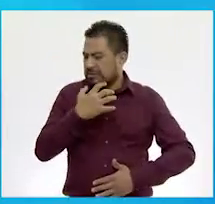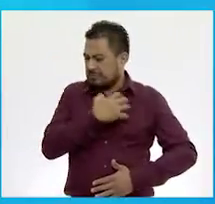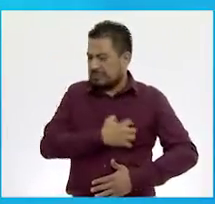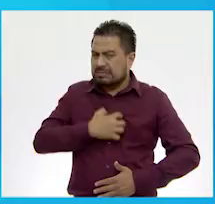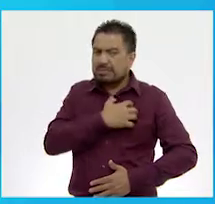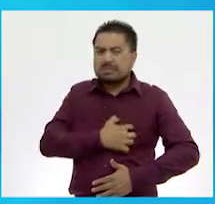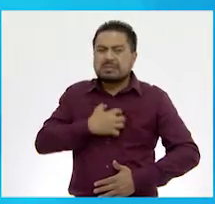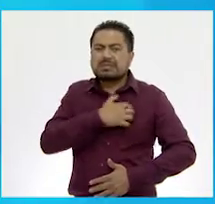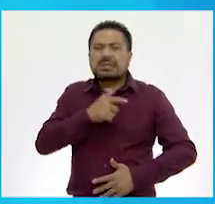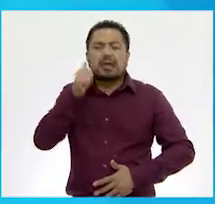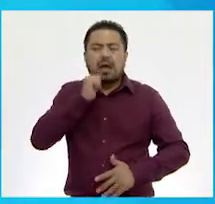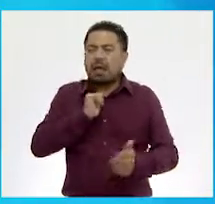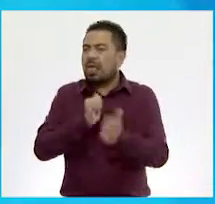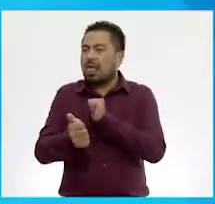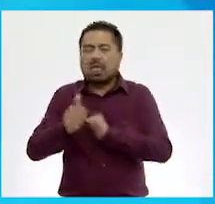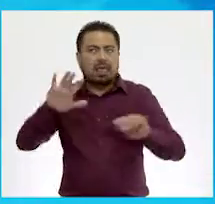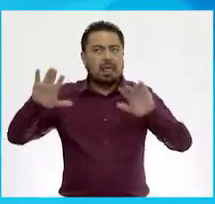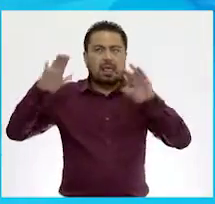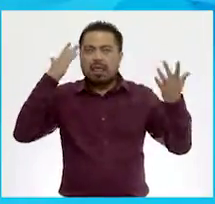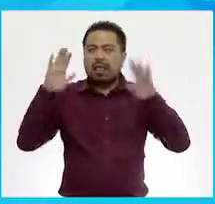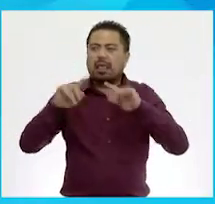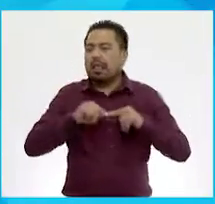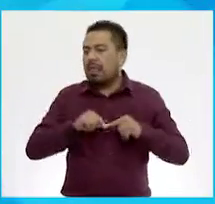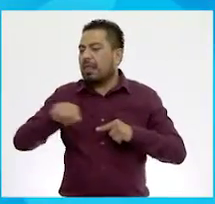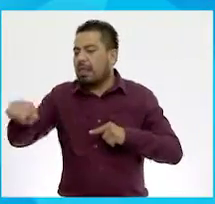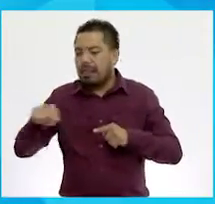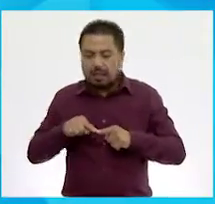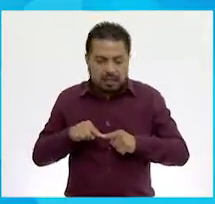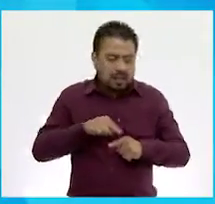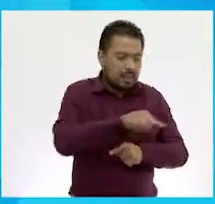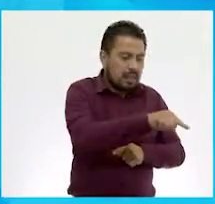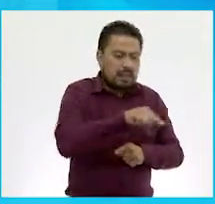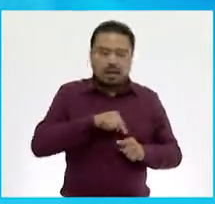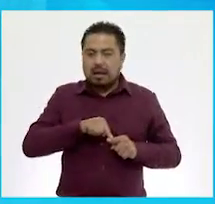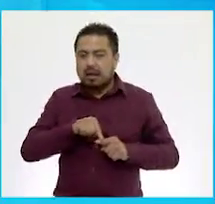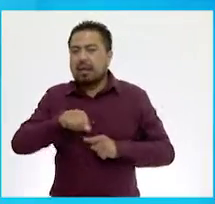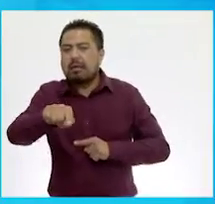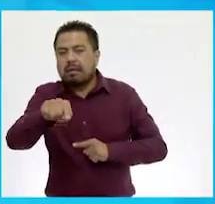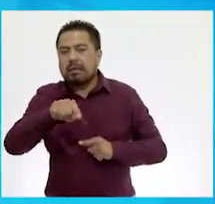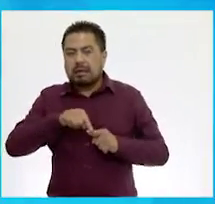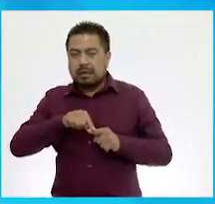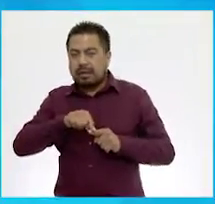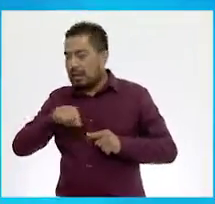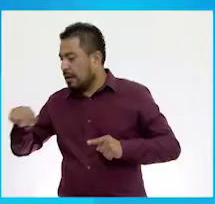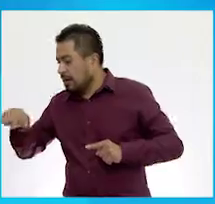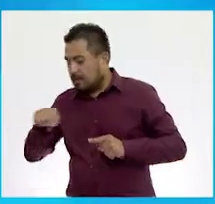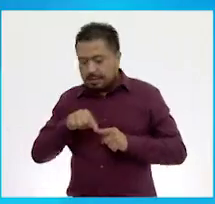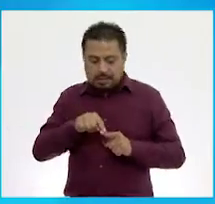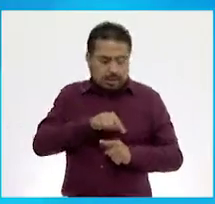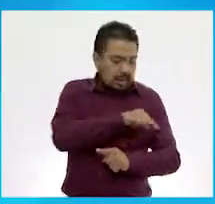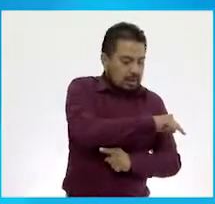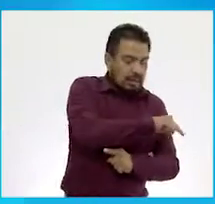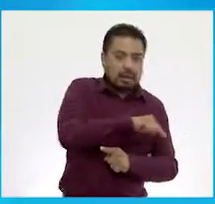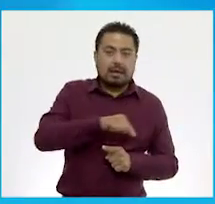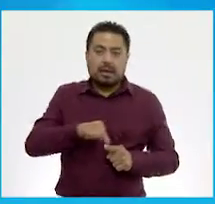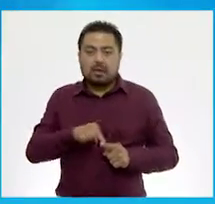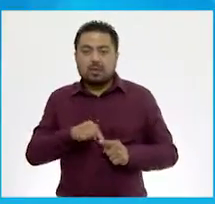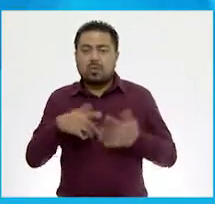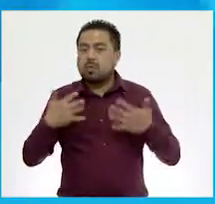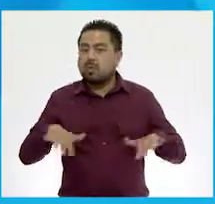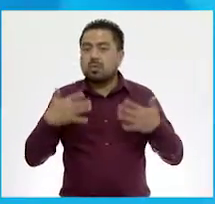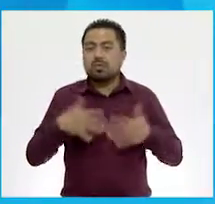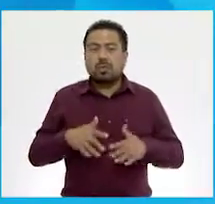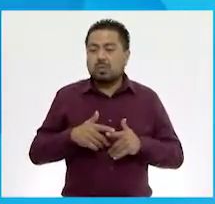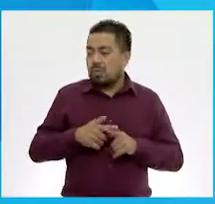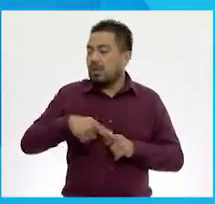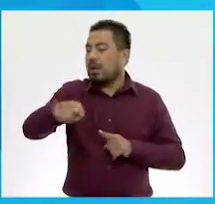se la ha pasado corriendo de un lado para el otro lado, de un lado para el otro lado, de